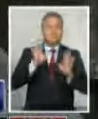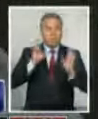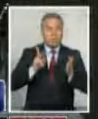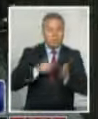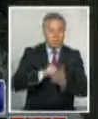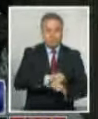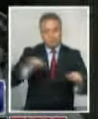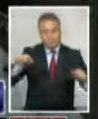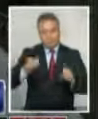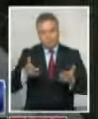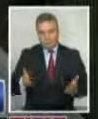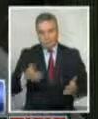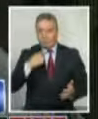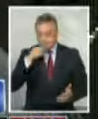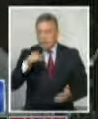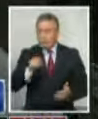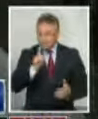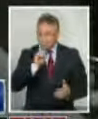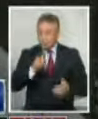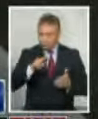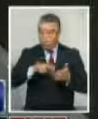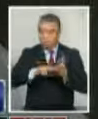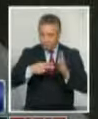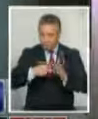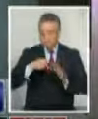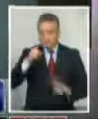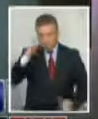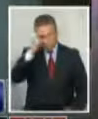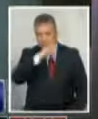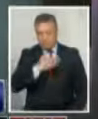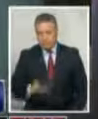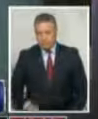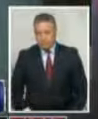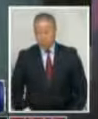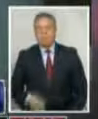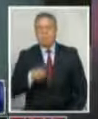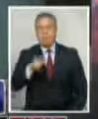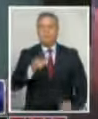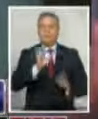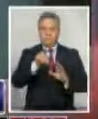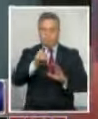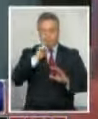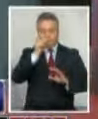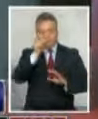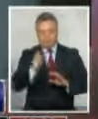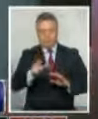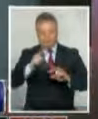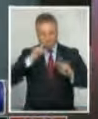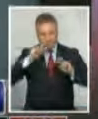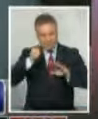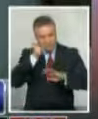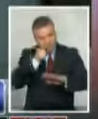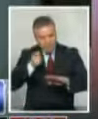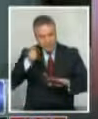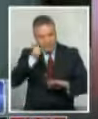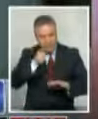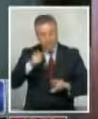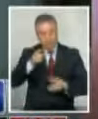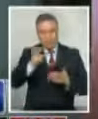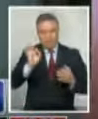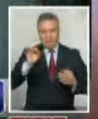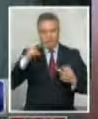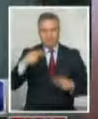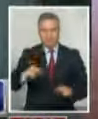las complejidades técnicas que esto tiene. Muy bien, señor Navarro, Miguel Navarro, analista internacional de la ANEPE, muchísimas gracias por este contacto